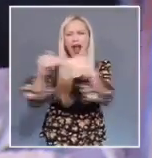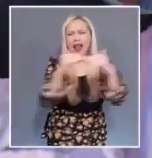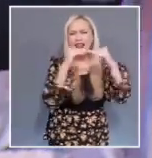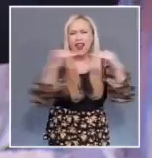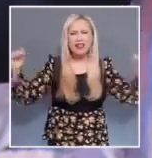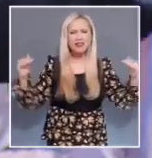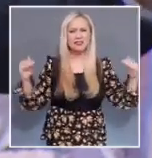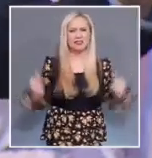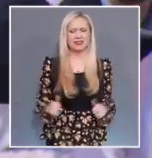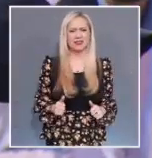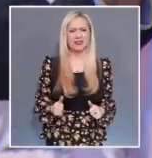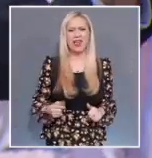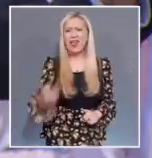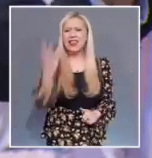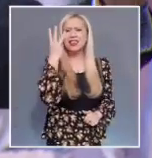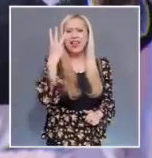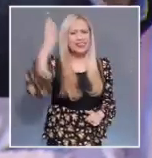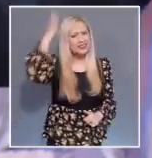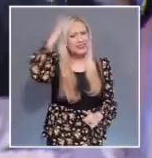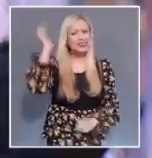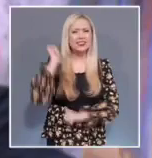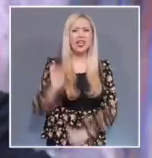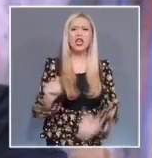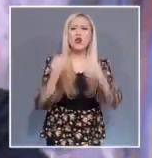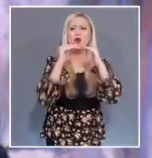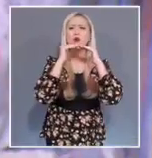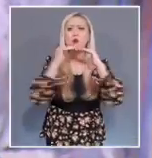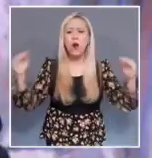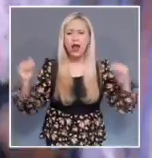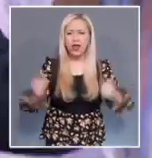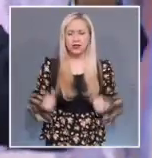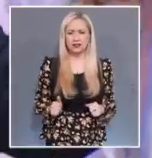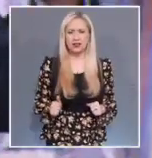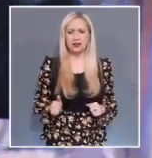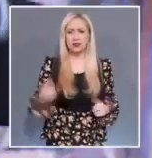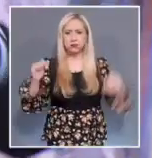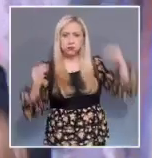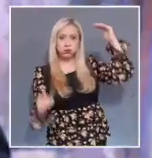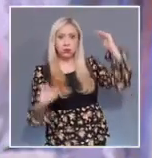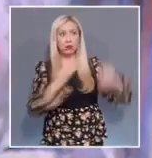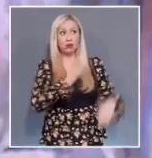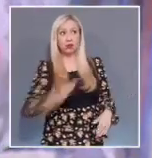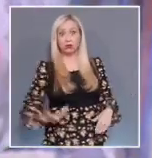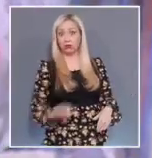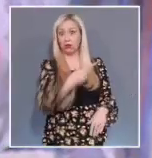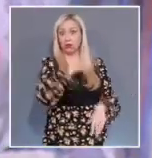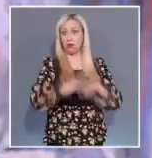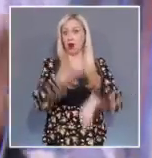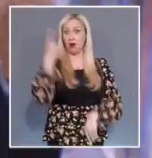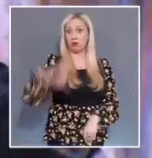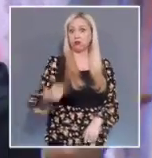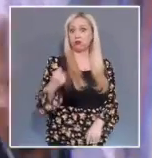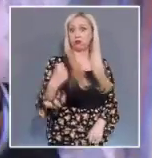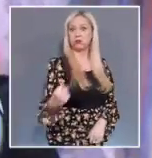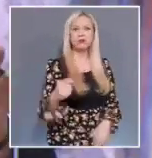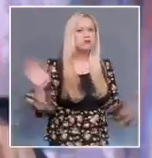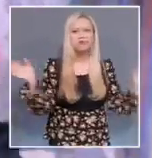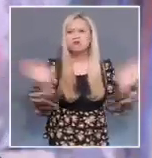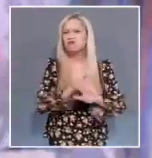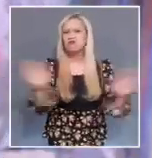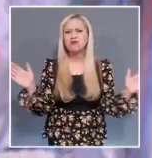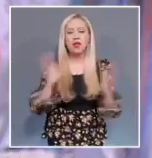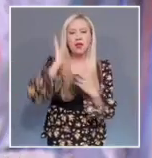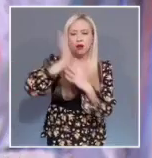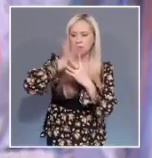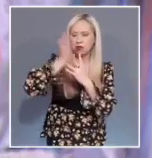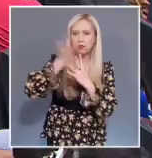3 titulares iguales, ¿sí? Iguales todos, cada uno con funciones constitucionales. Tú haces esto y